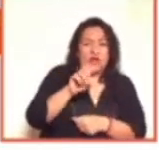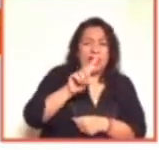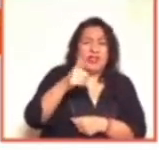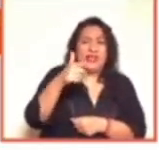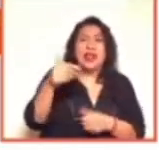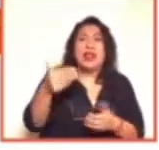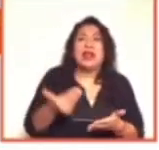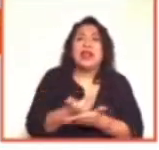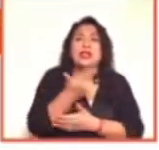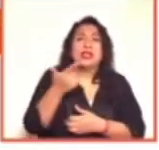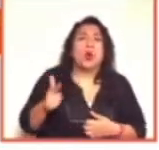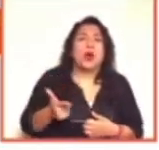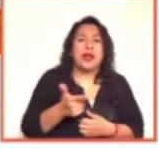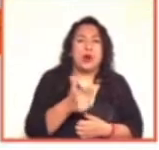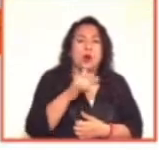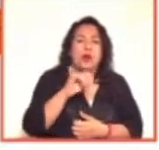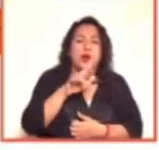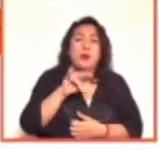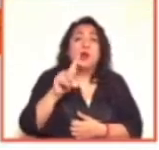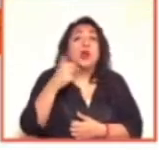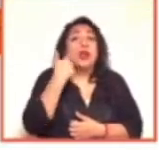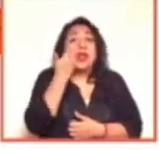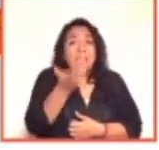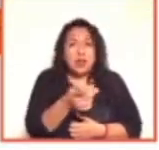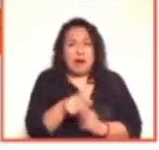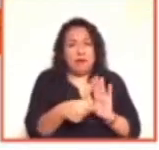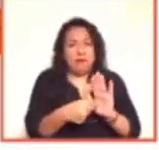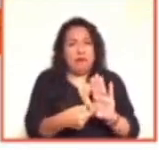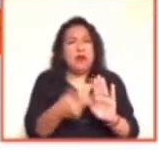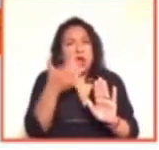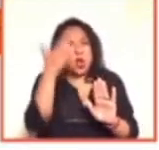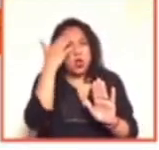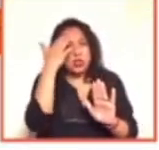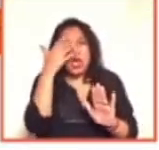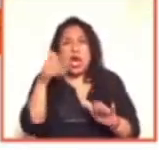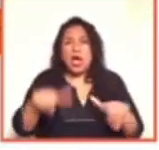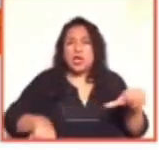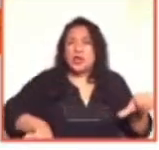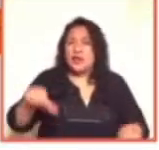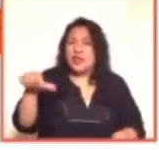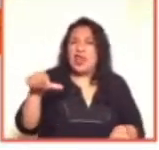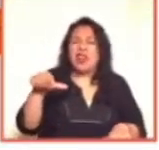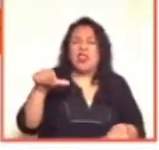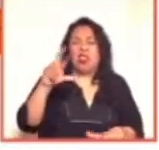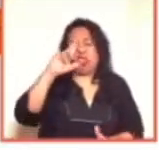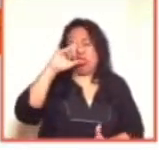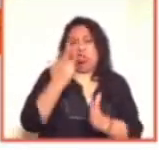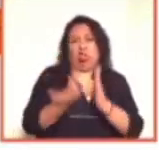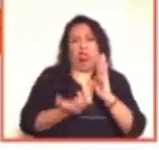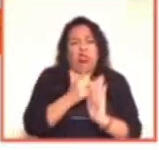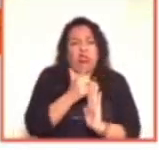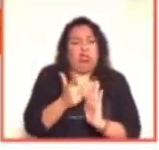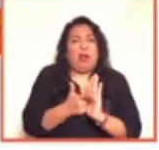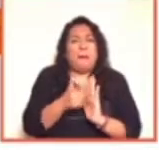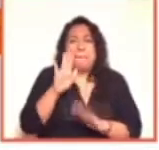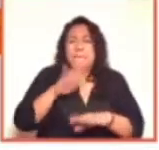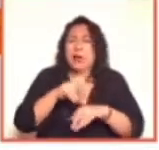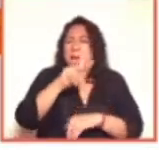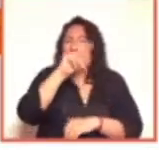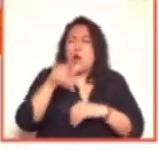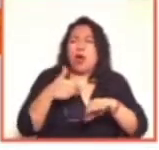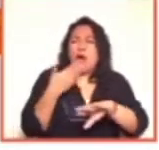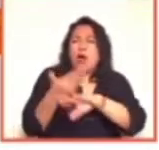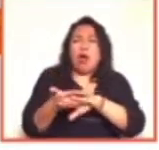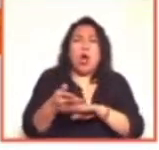Irapuato, Guanajuato, deseaba dar a conocer desde sus entrañas una de las actividades delictivas que más han aquejado a ese estado, la extracción ilegal de